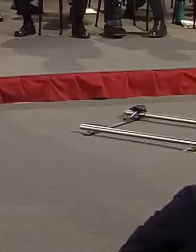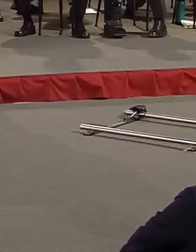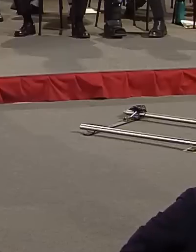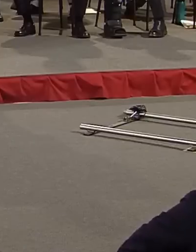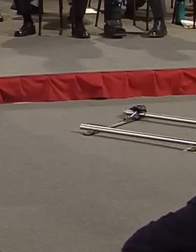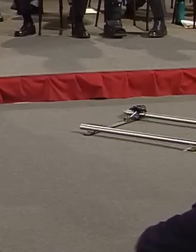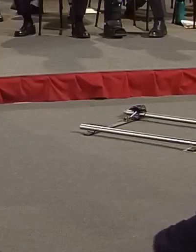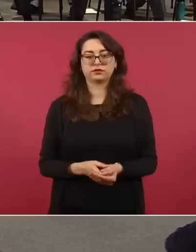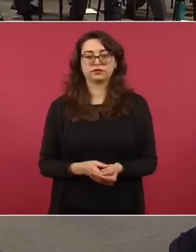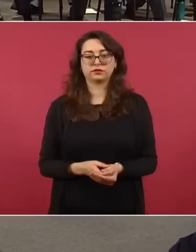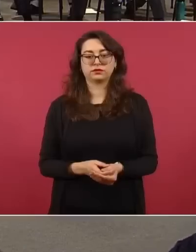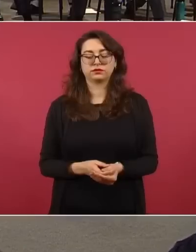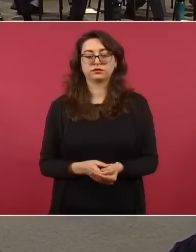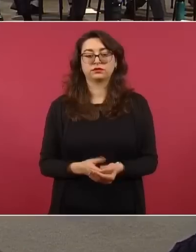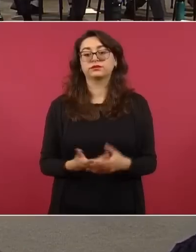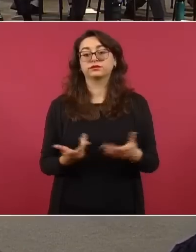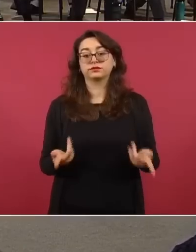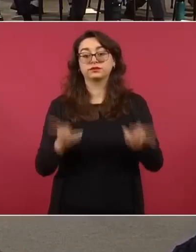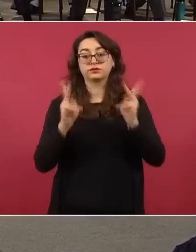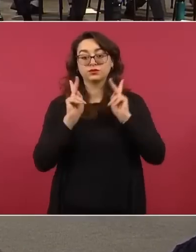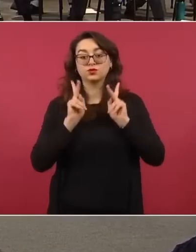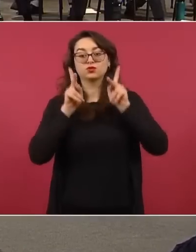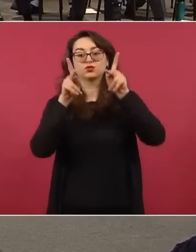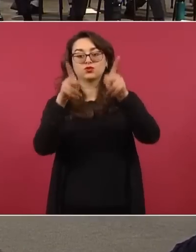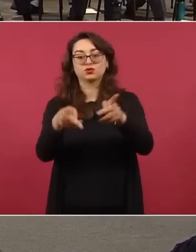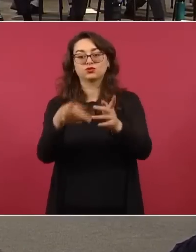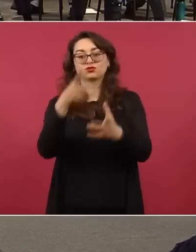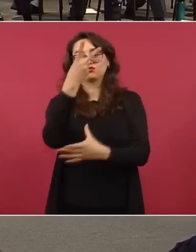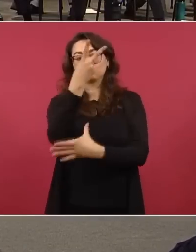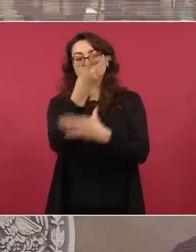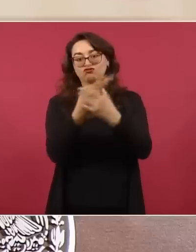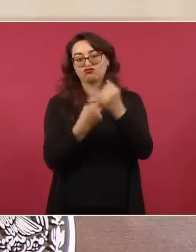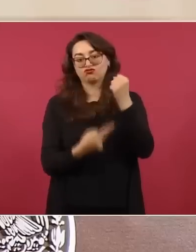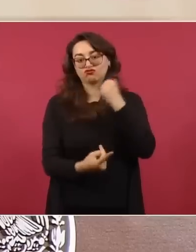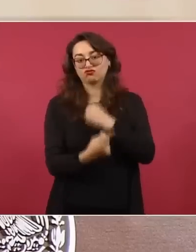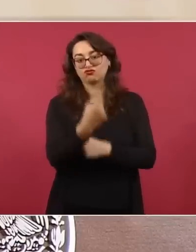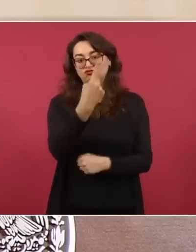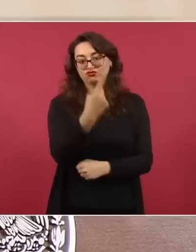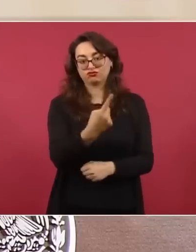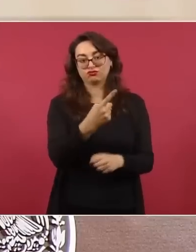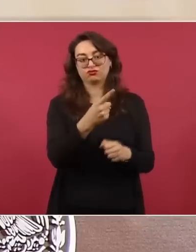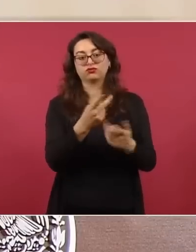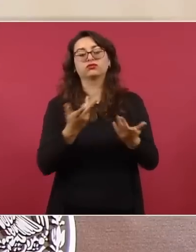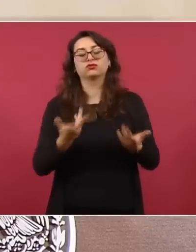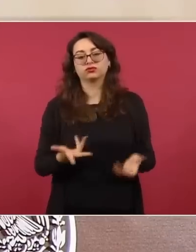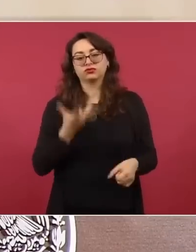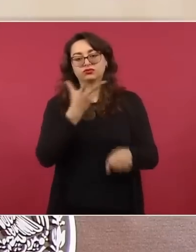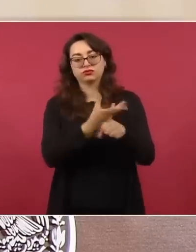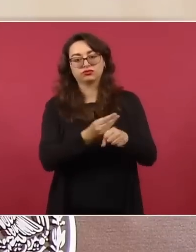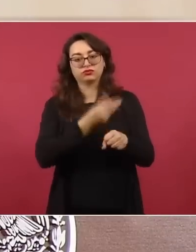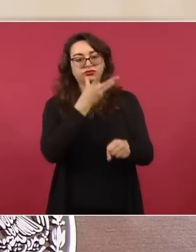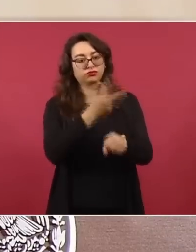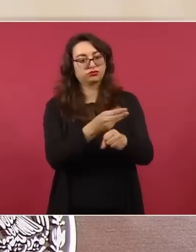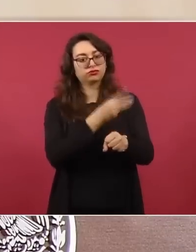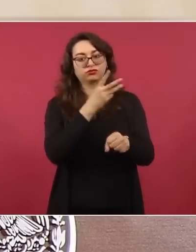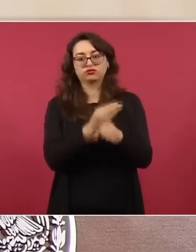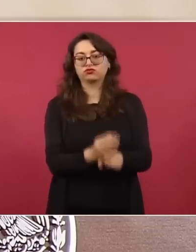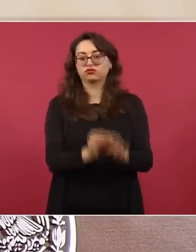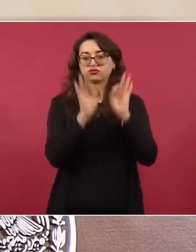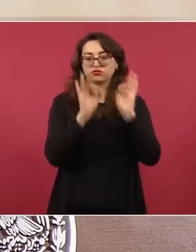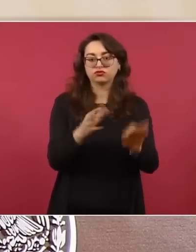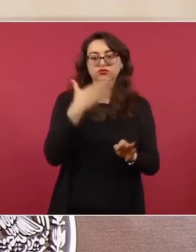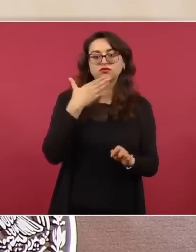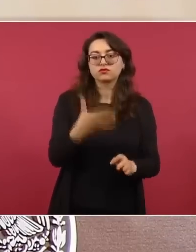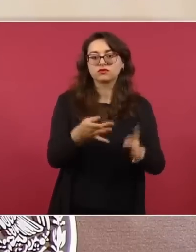puente actual en mayo para que los dos puentes pueden tener la misma calidad de ejecución la misma calidad